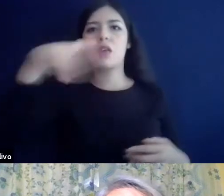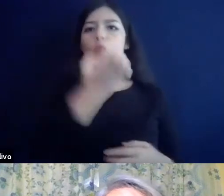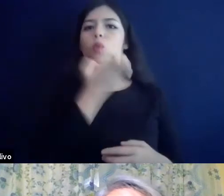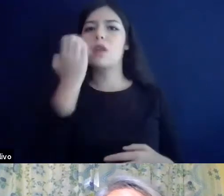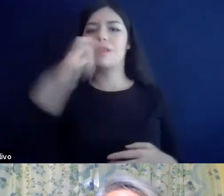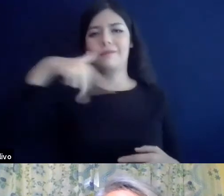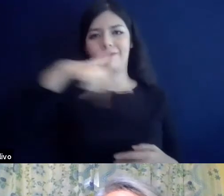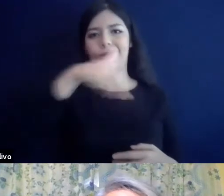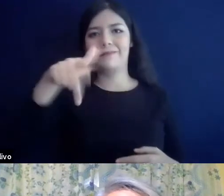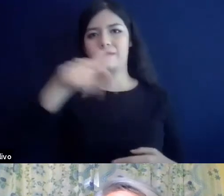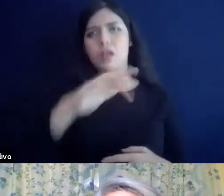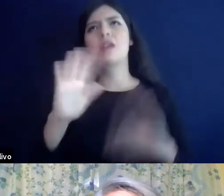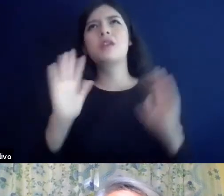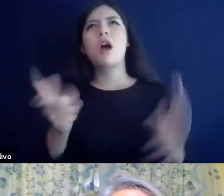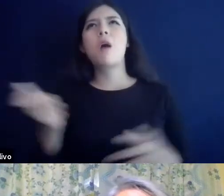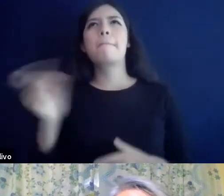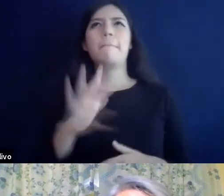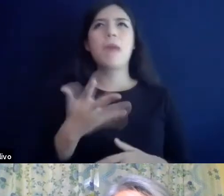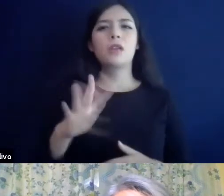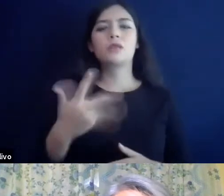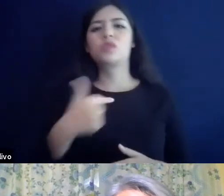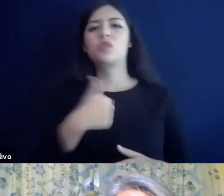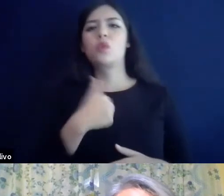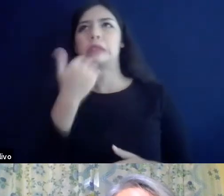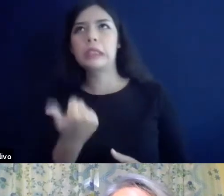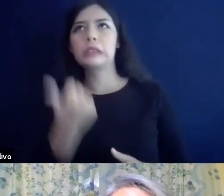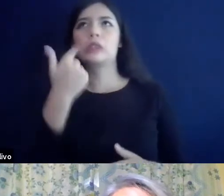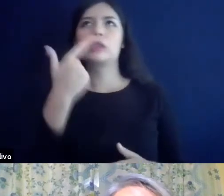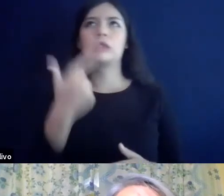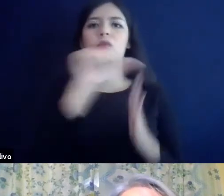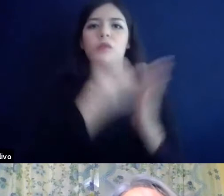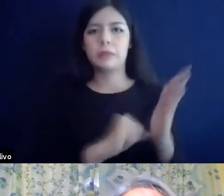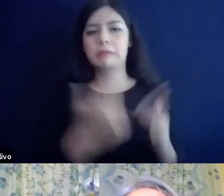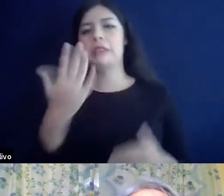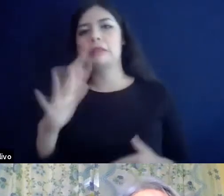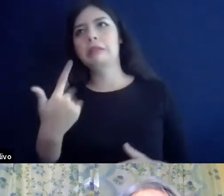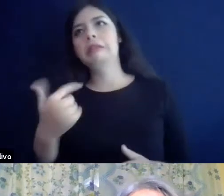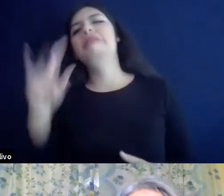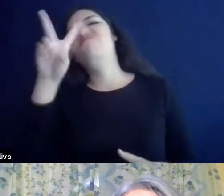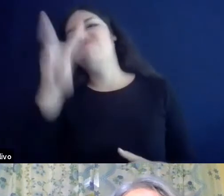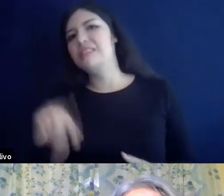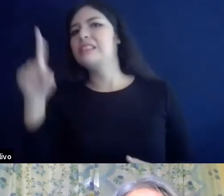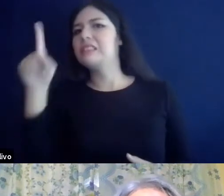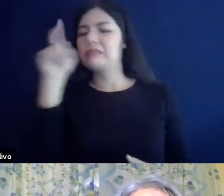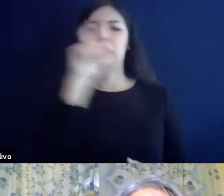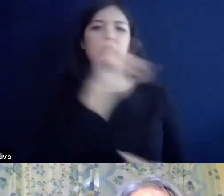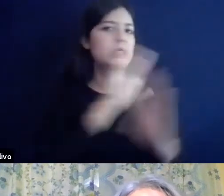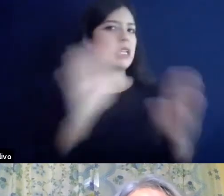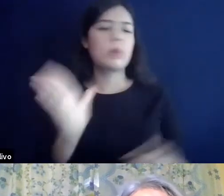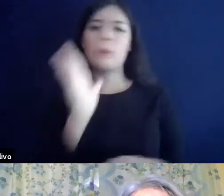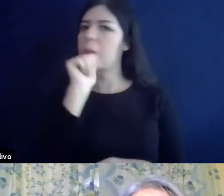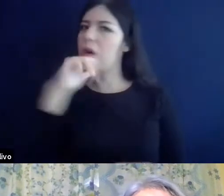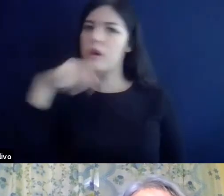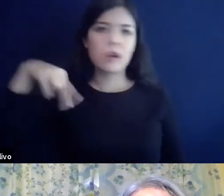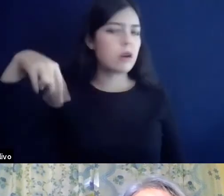en sexto, séptimo semestre, en los últimos semestres, para mí ya era muy difícil. Entonces acudí a las autoridades, dije, pues voy a